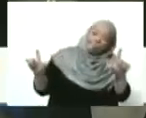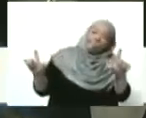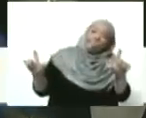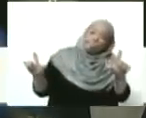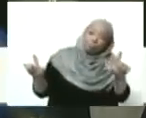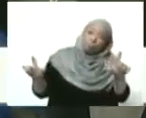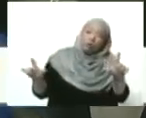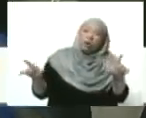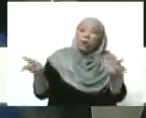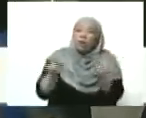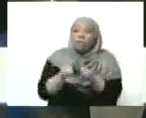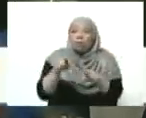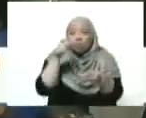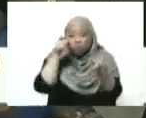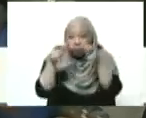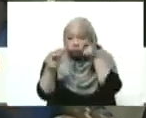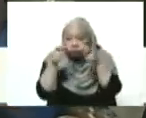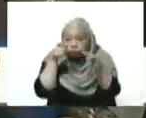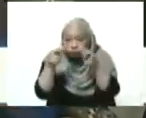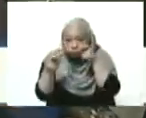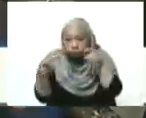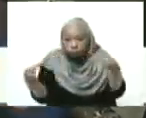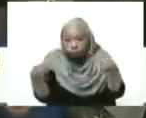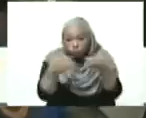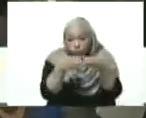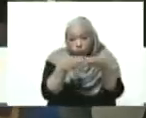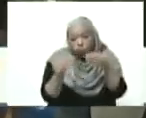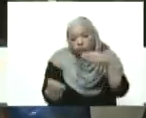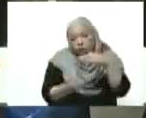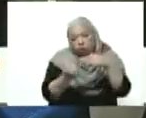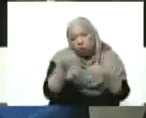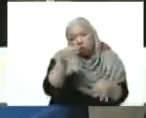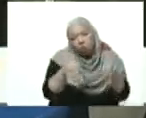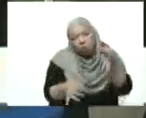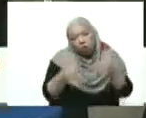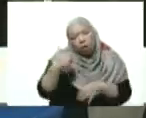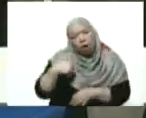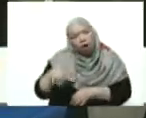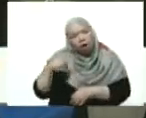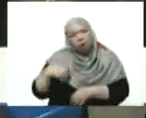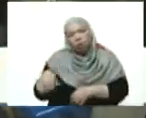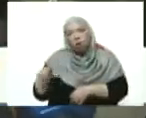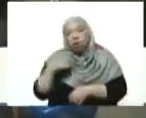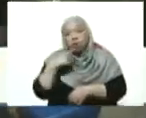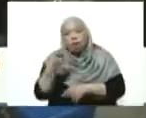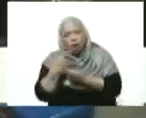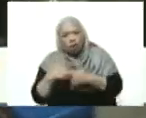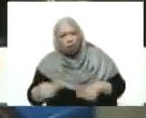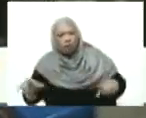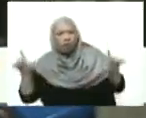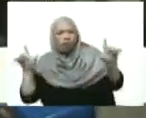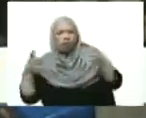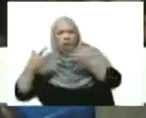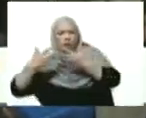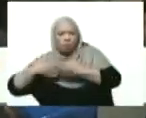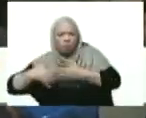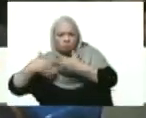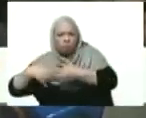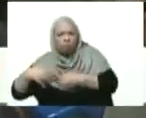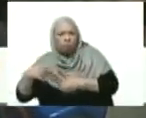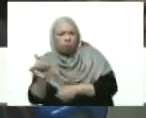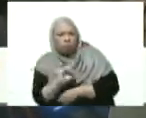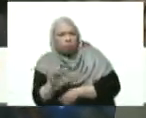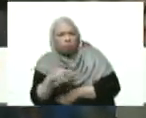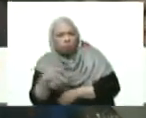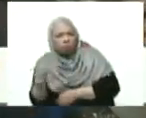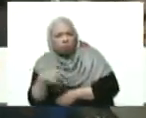la misma fiscalía y el mismo juzgado liberaron la carga. Si una empresa dice que no, bueno, que se vayan a